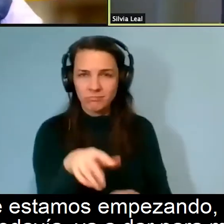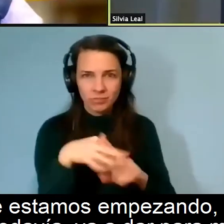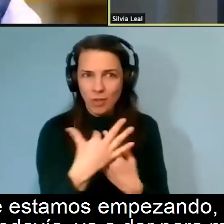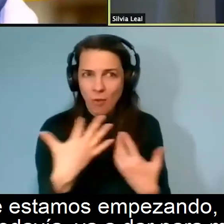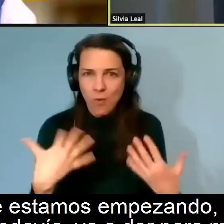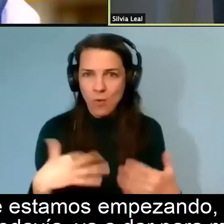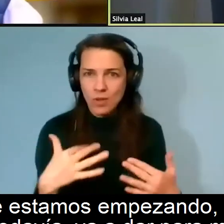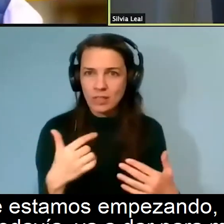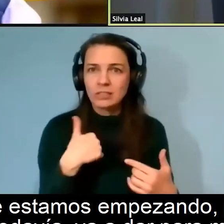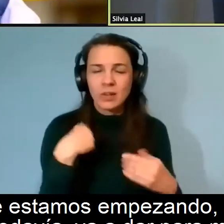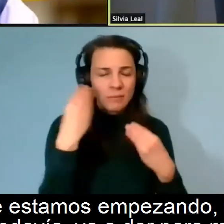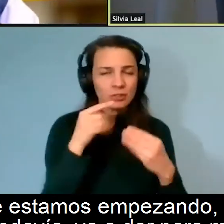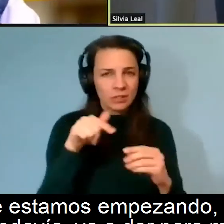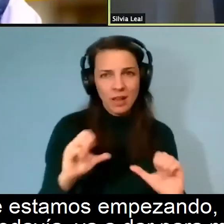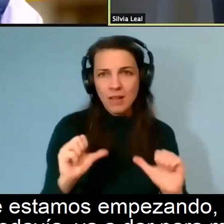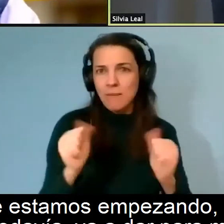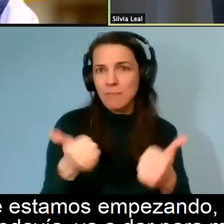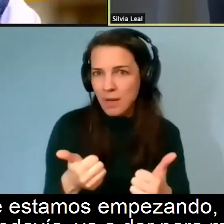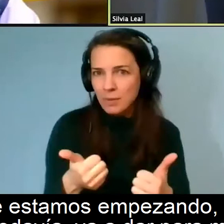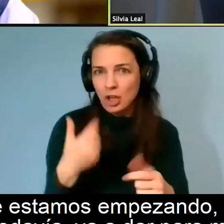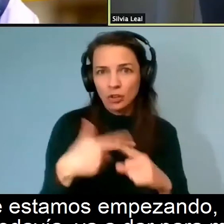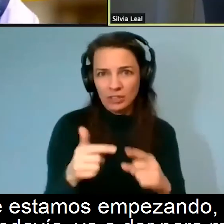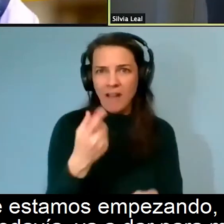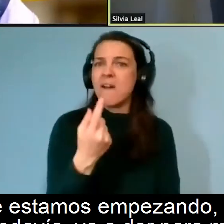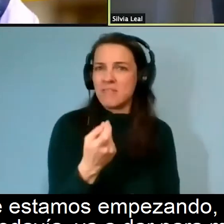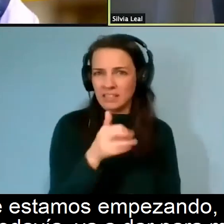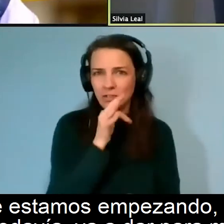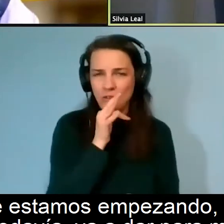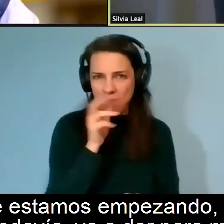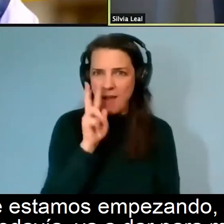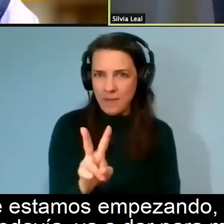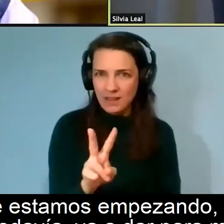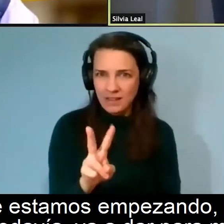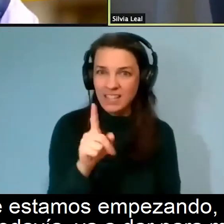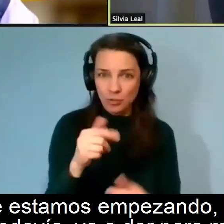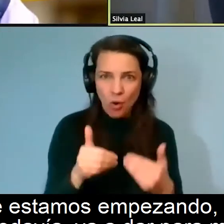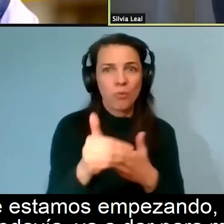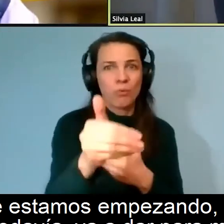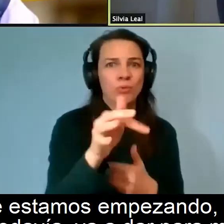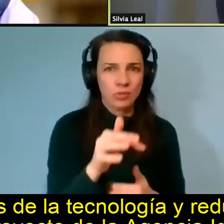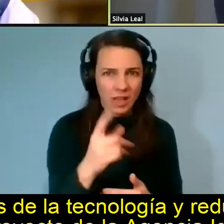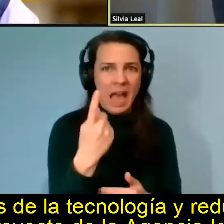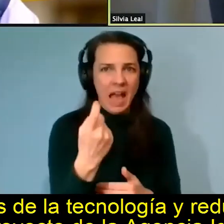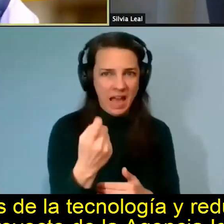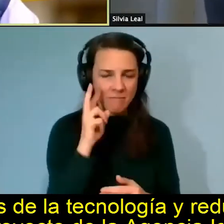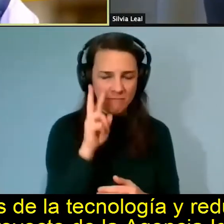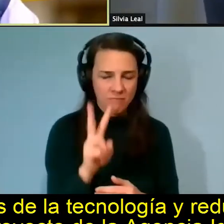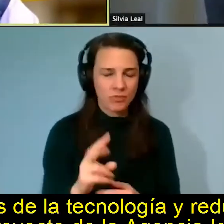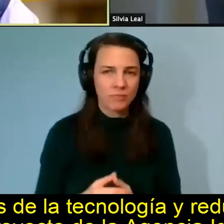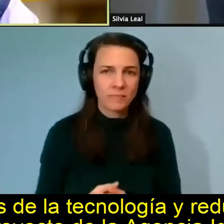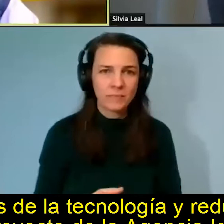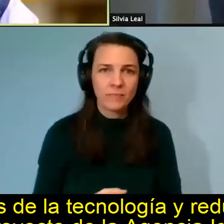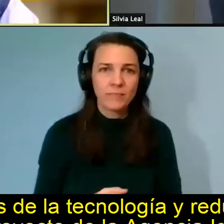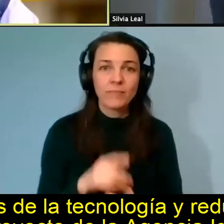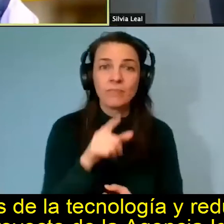que estamos empezando, pero vamos, lo que no hemos visto todavía, vamos, va a dar para mucho. Sí, sí. Lo que comentabas